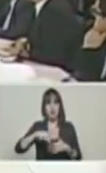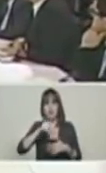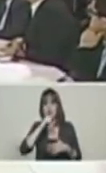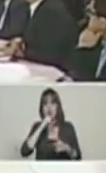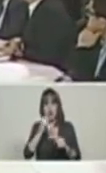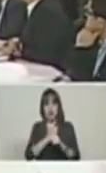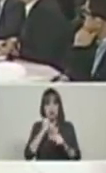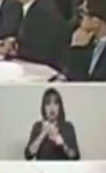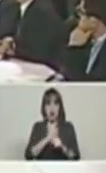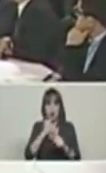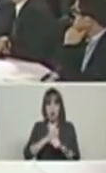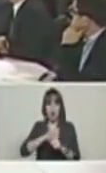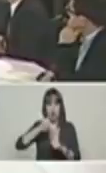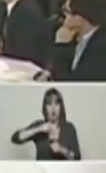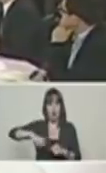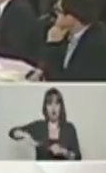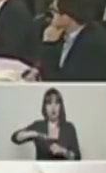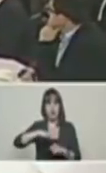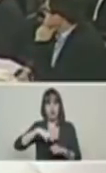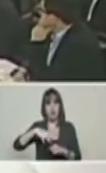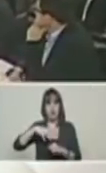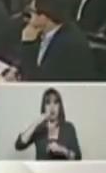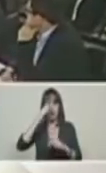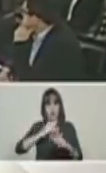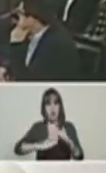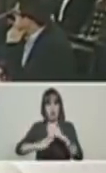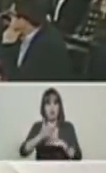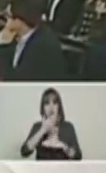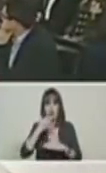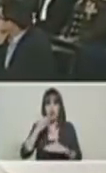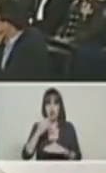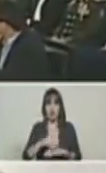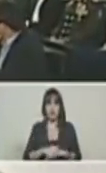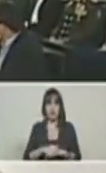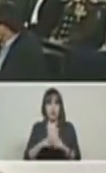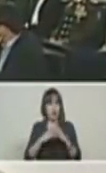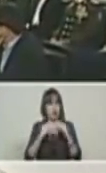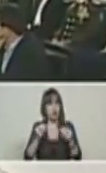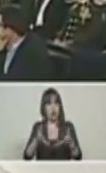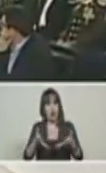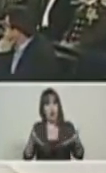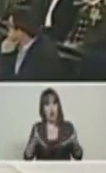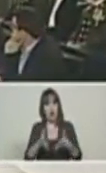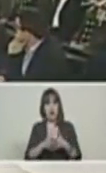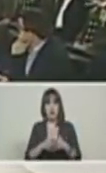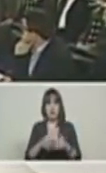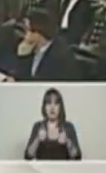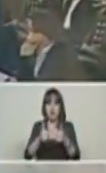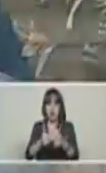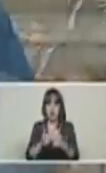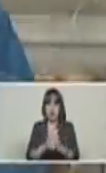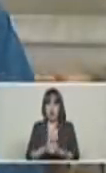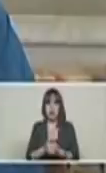trabajador, el pueblo humilde, la familia venezolana. Pero todos ganan, todos tienen sus márgenes de ganancia.